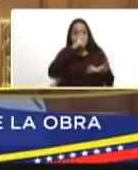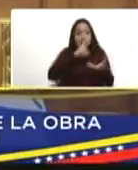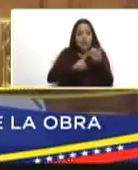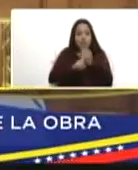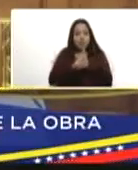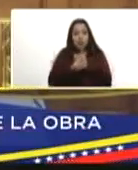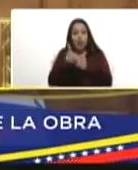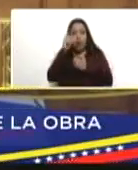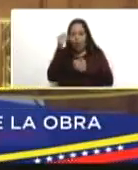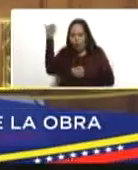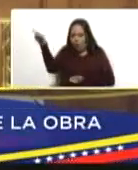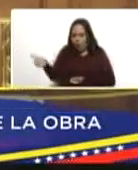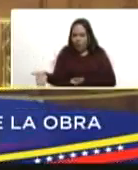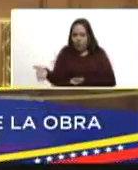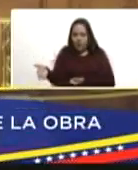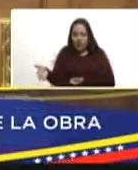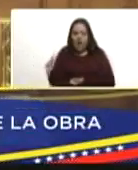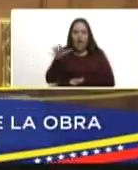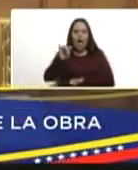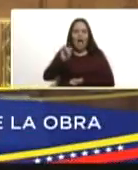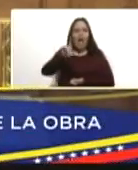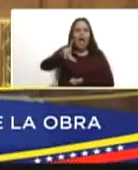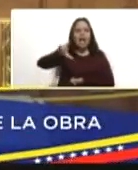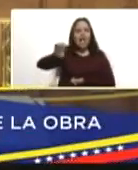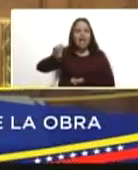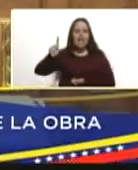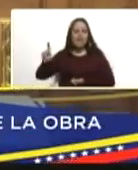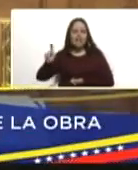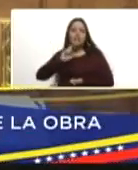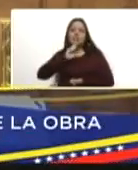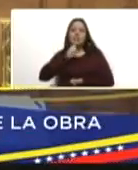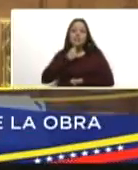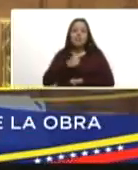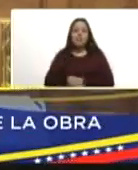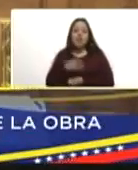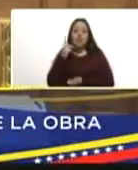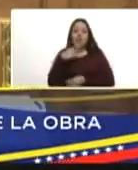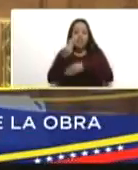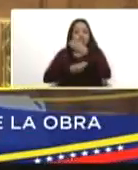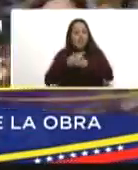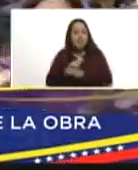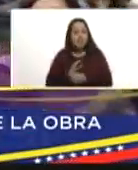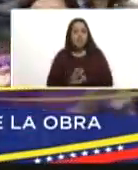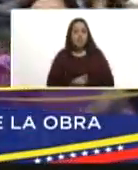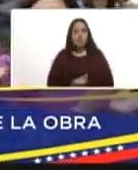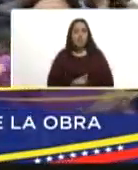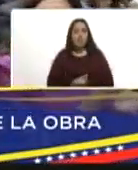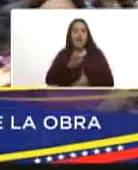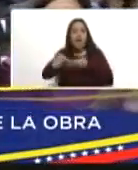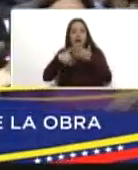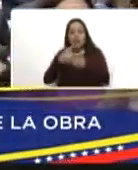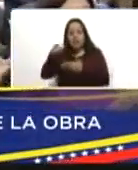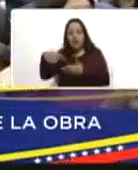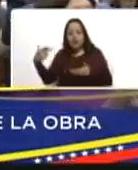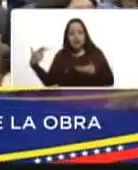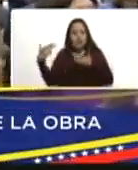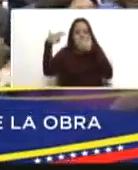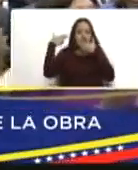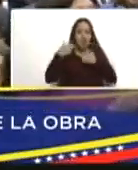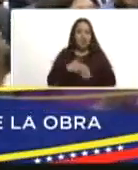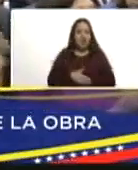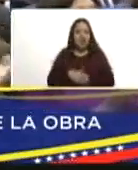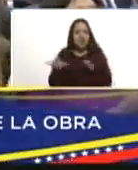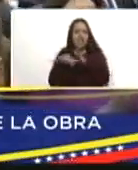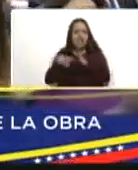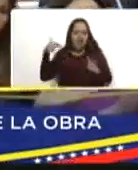traía este hombre almam en silencio tuvo que ser hasta que lo secuestraron casi lo